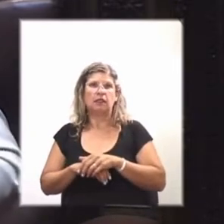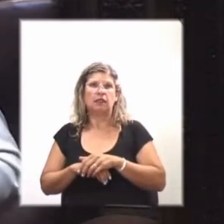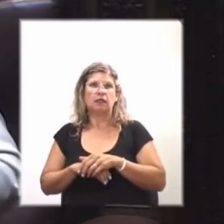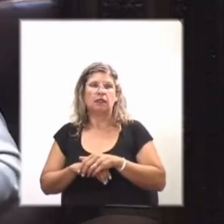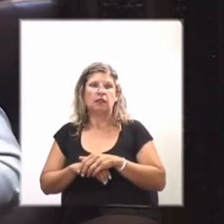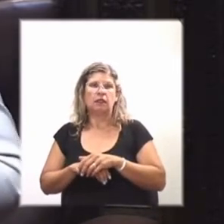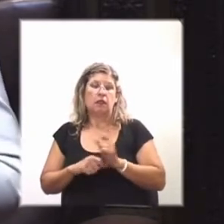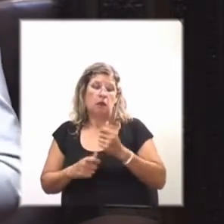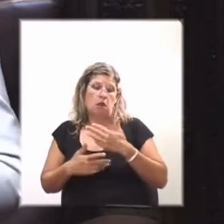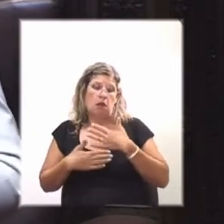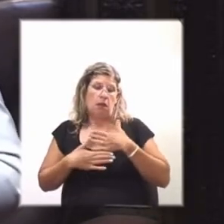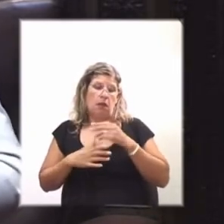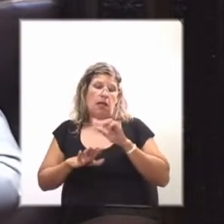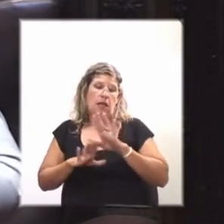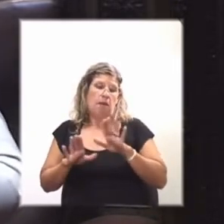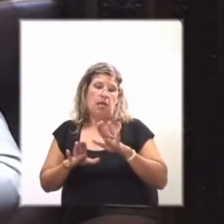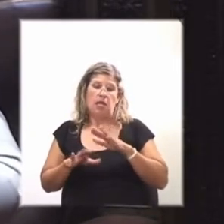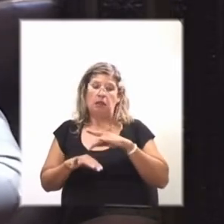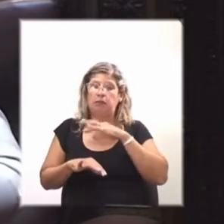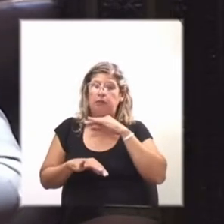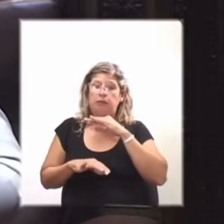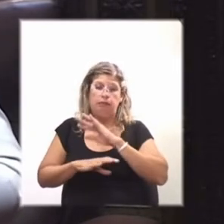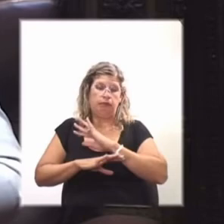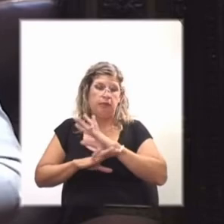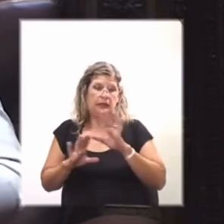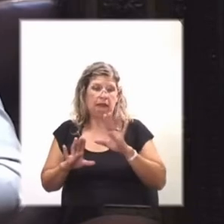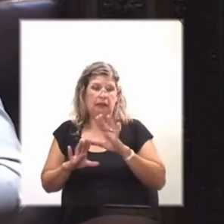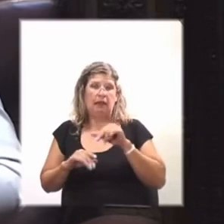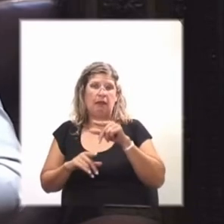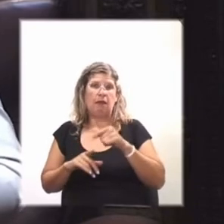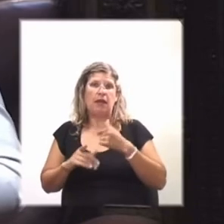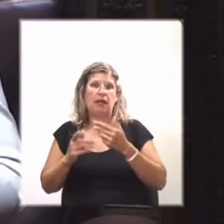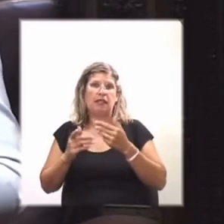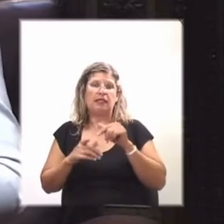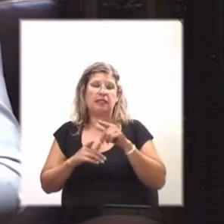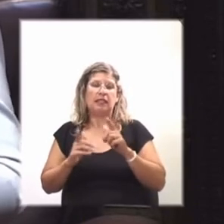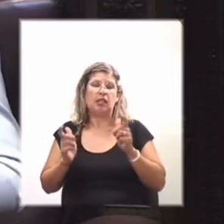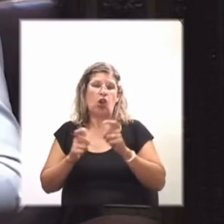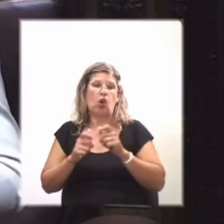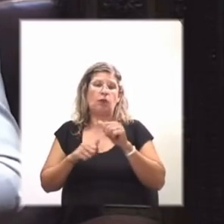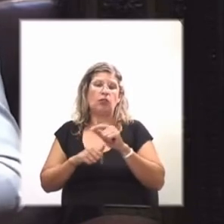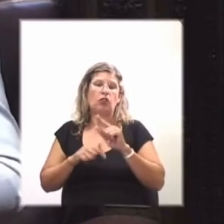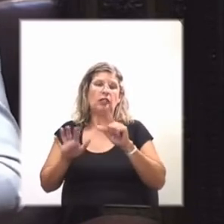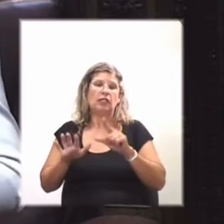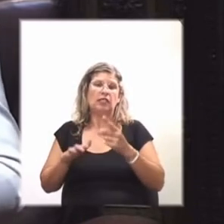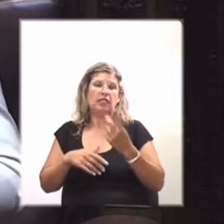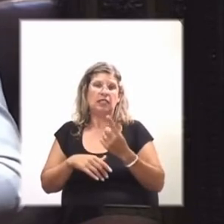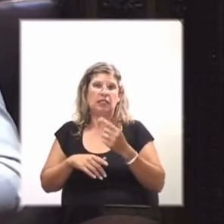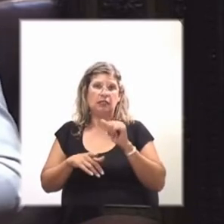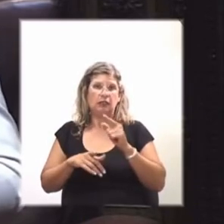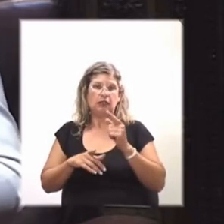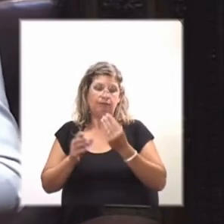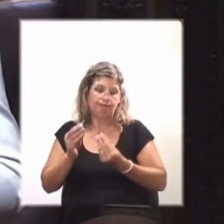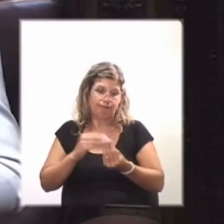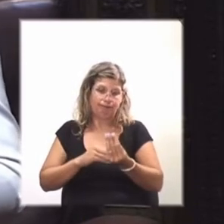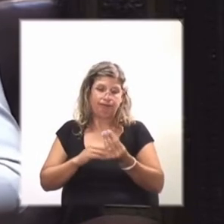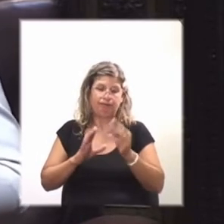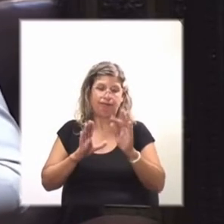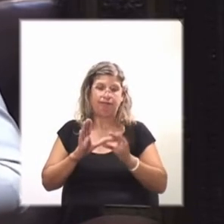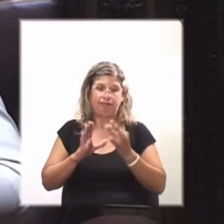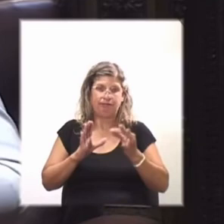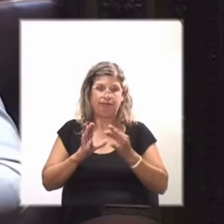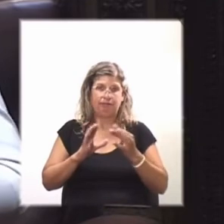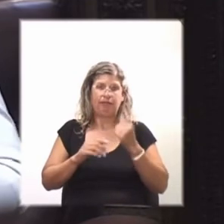lo que para mí fue una trampa reeleccionista de los comicios del 71, que colocó a Juan María Bordaberry bajo el